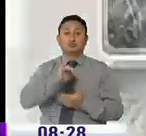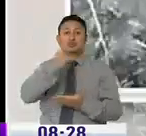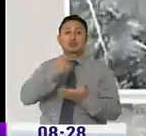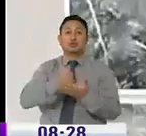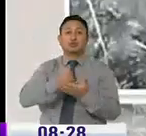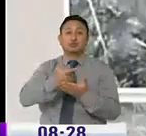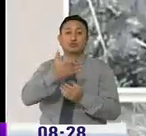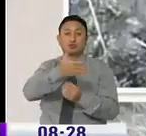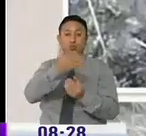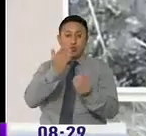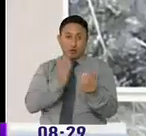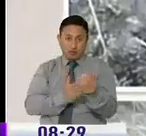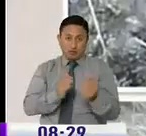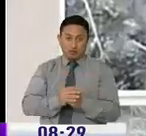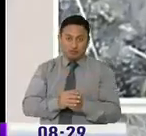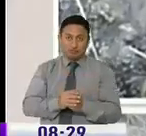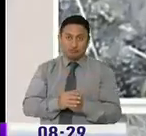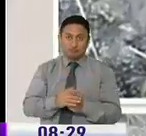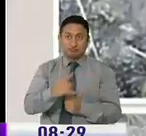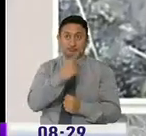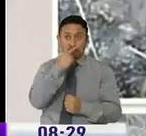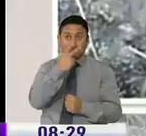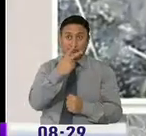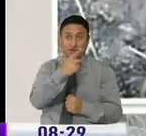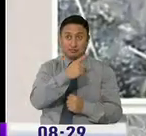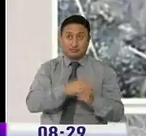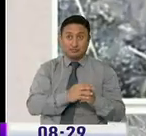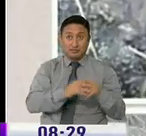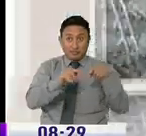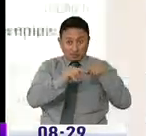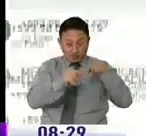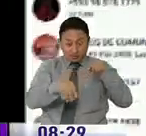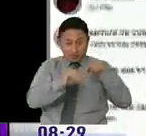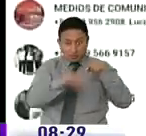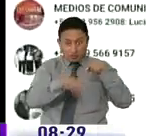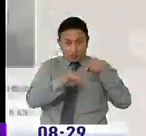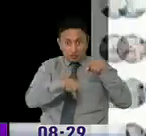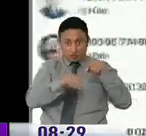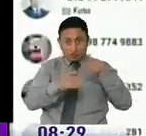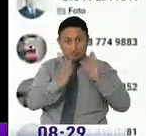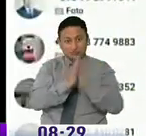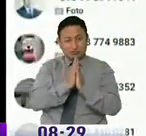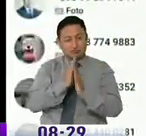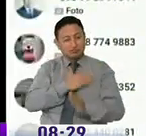Guayabamba con la empresa de agua potable. Vean, ahí está, clarito está cómo se ve el agua. Así que, por favor,